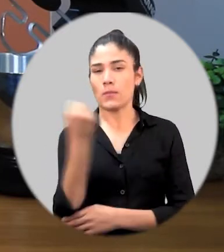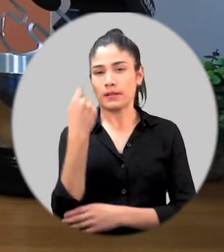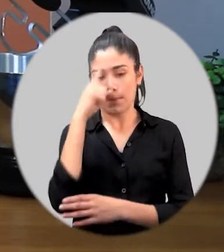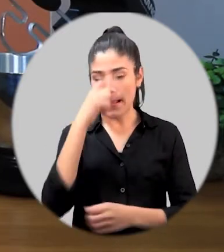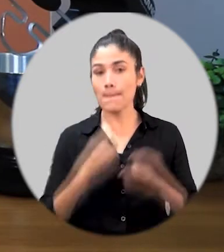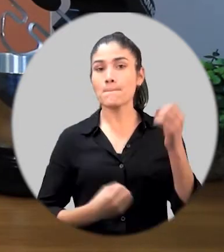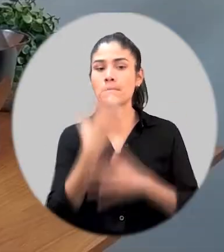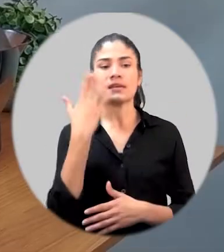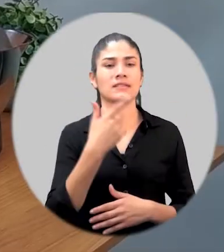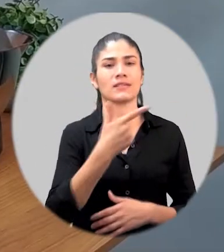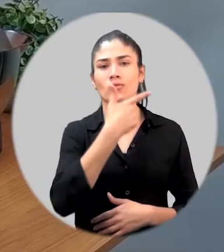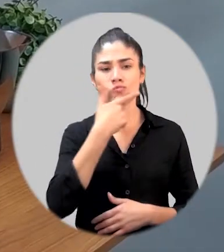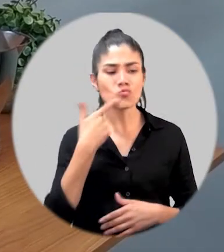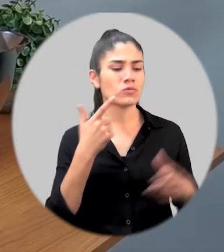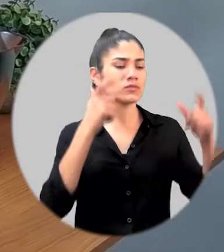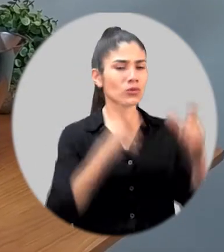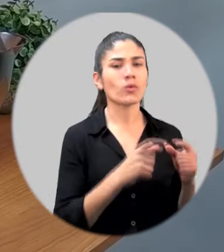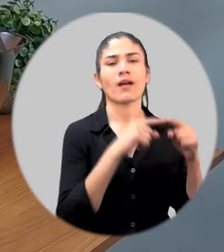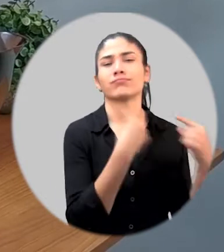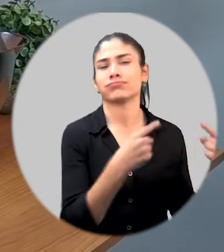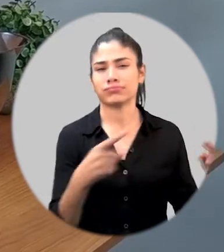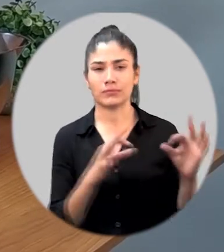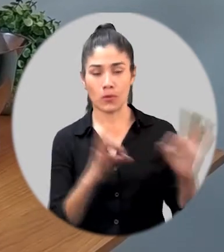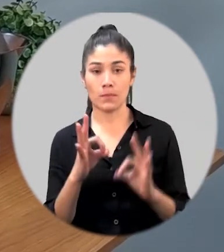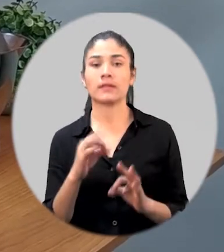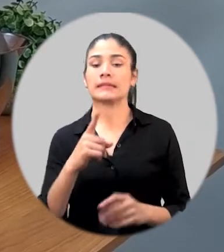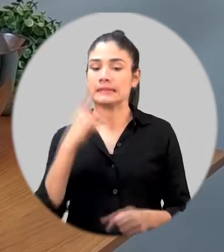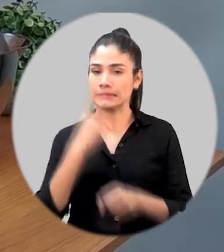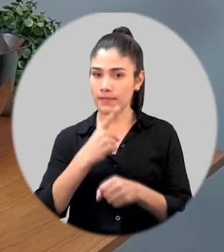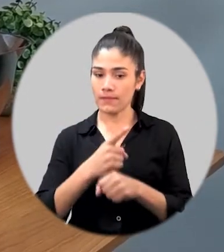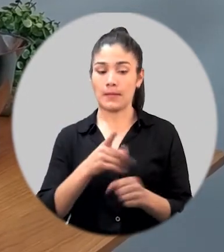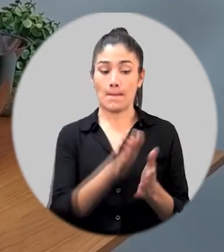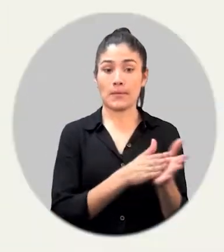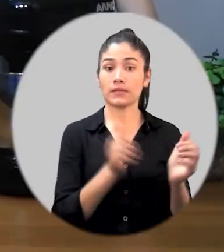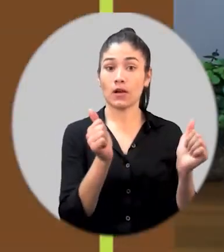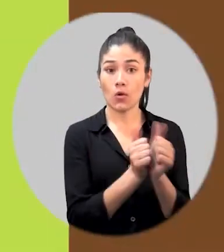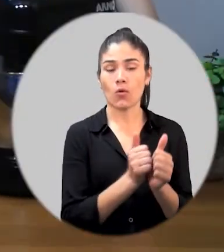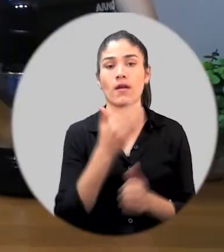las preparaciones, ya sean tortas, galletitas, lo que fuere, el cremado siempre va a ser la clave.